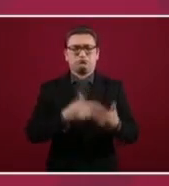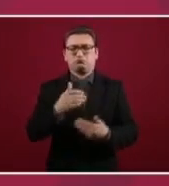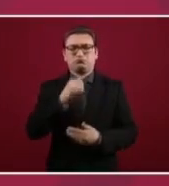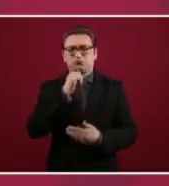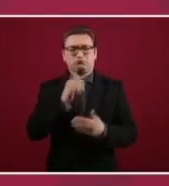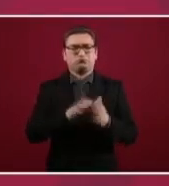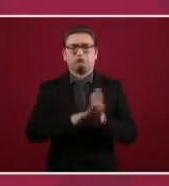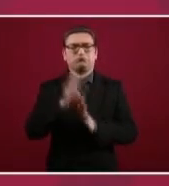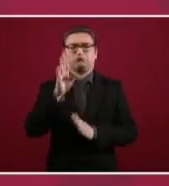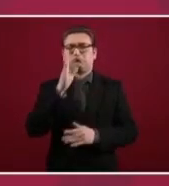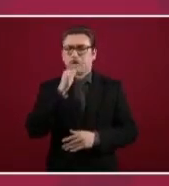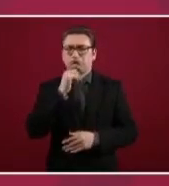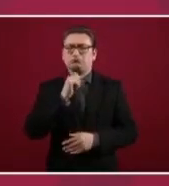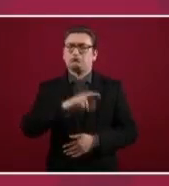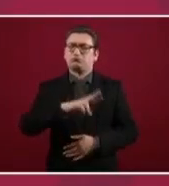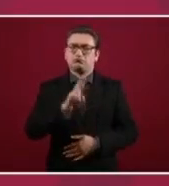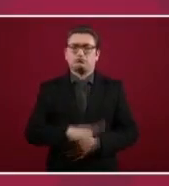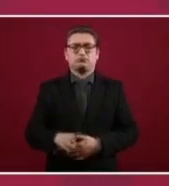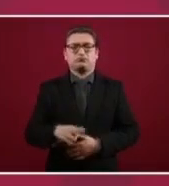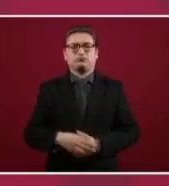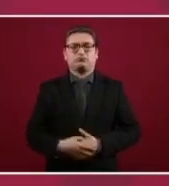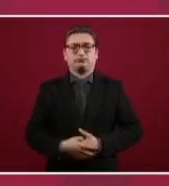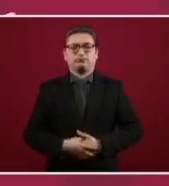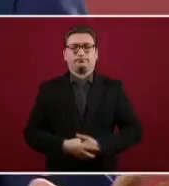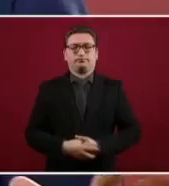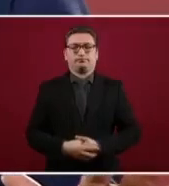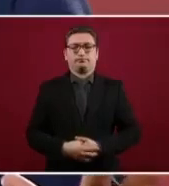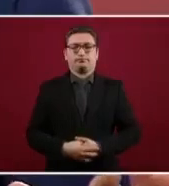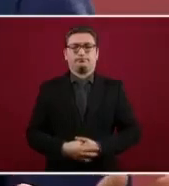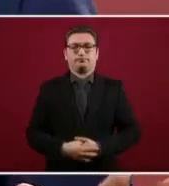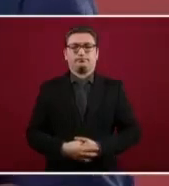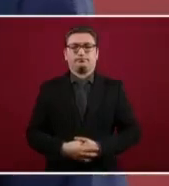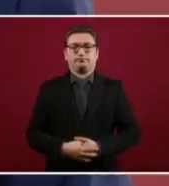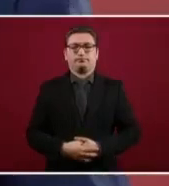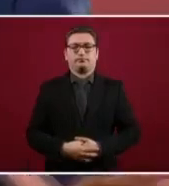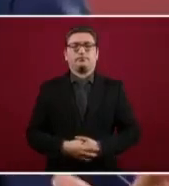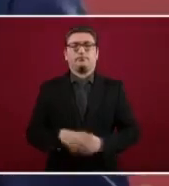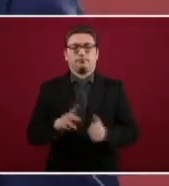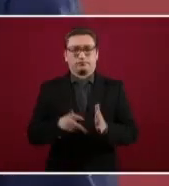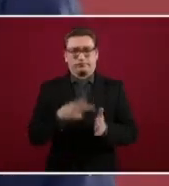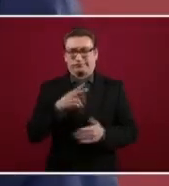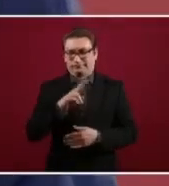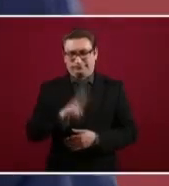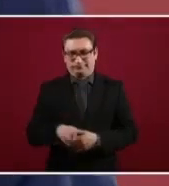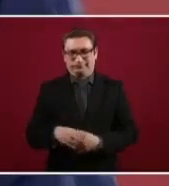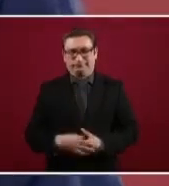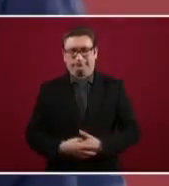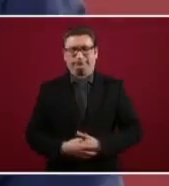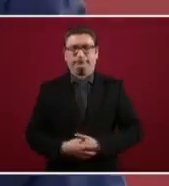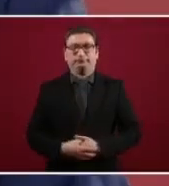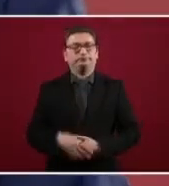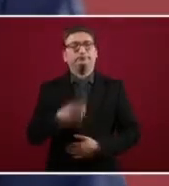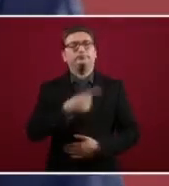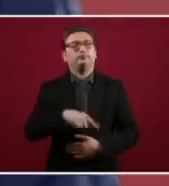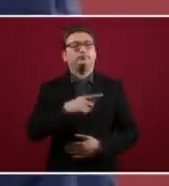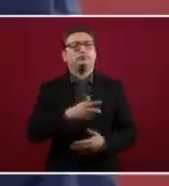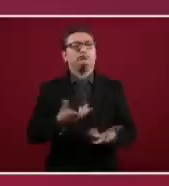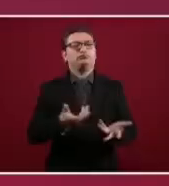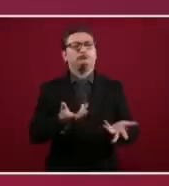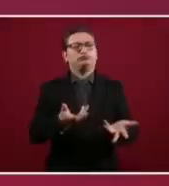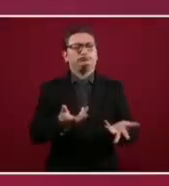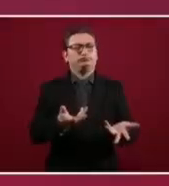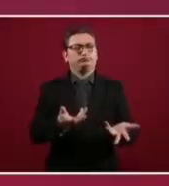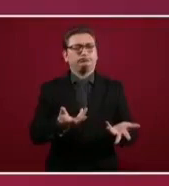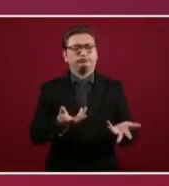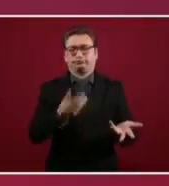porque nunca nunca repito hicieron nada